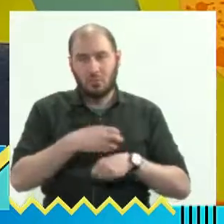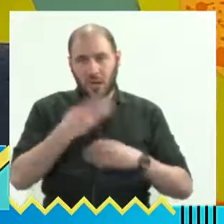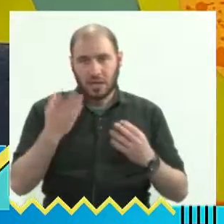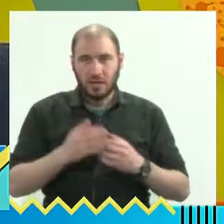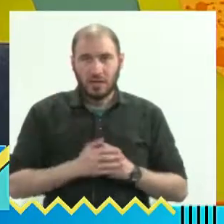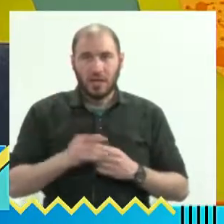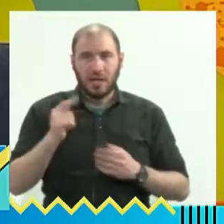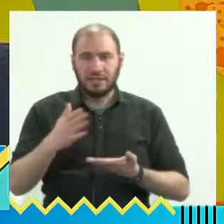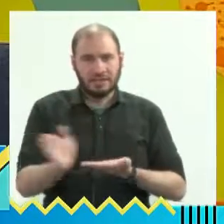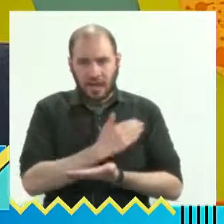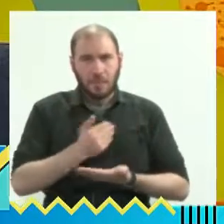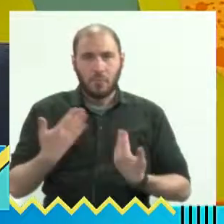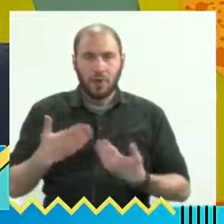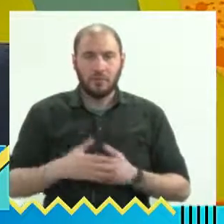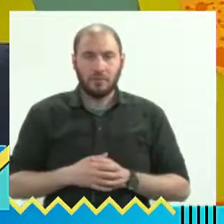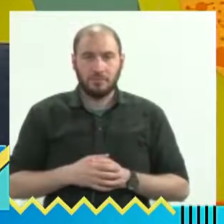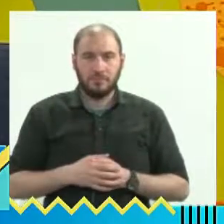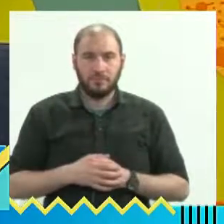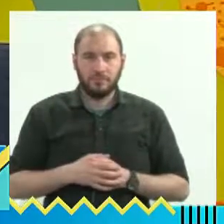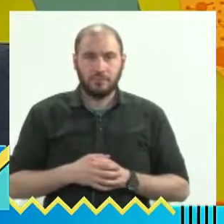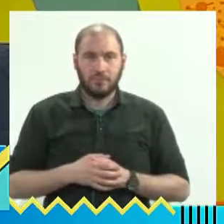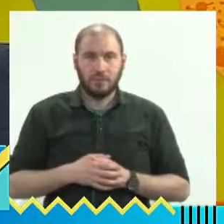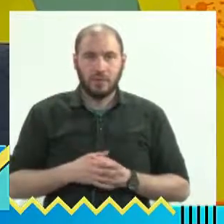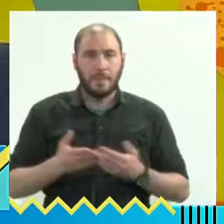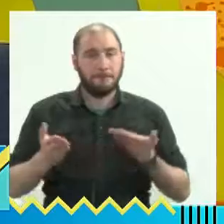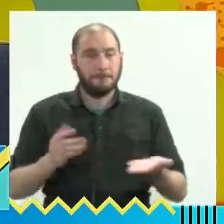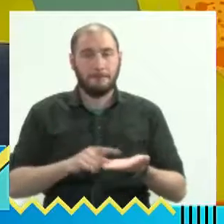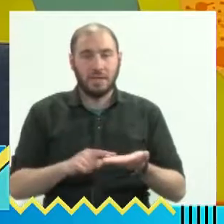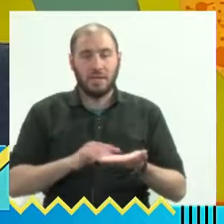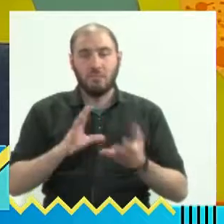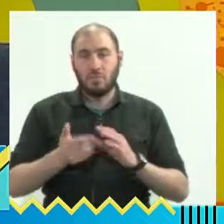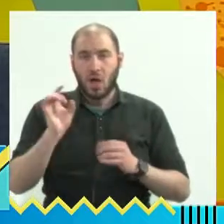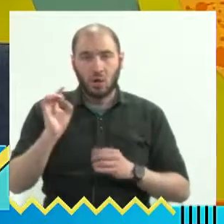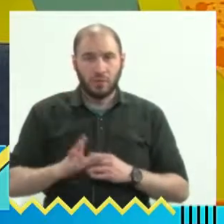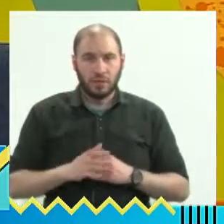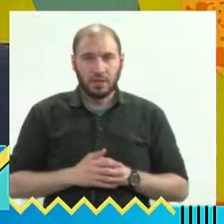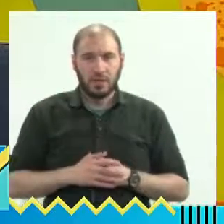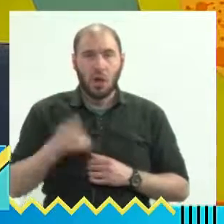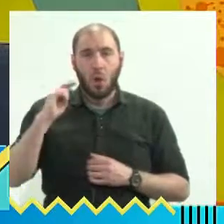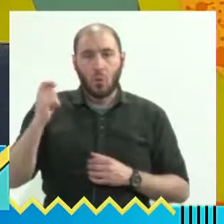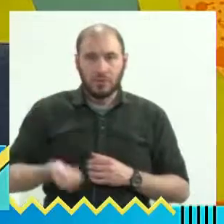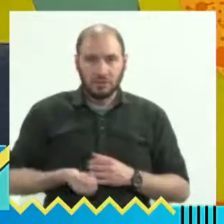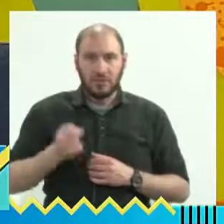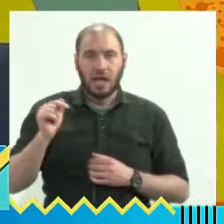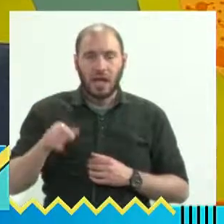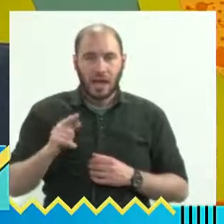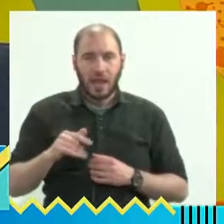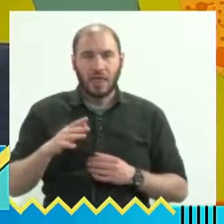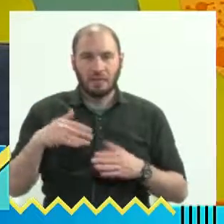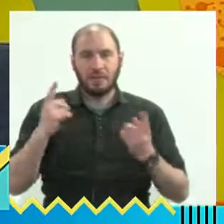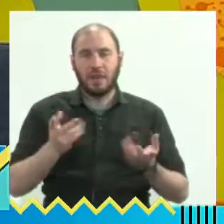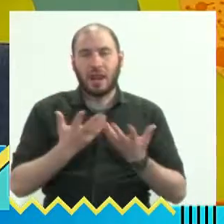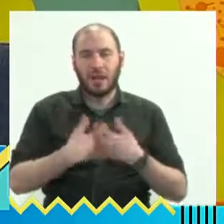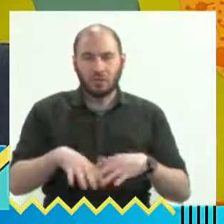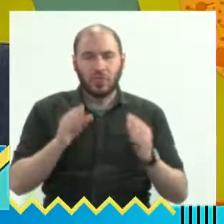ser revocable en su cargo. O sea, con esas bases es la única forma de que la justicia tenga un poco más que ver con